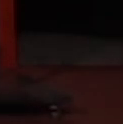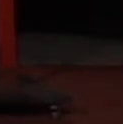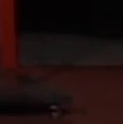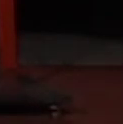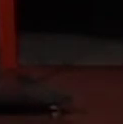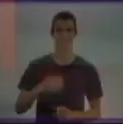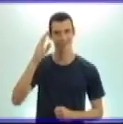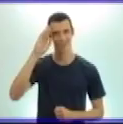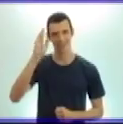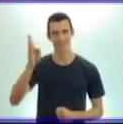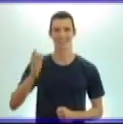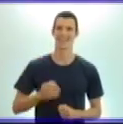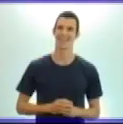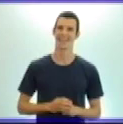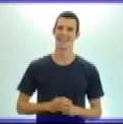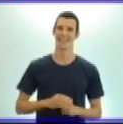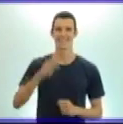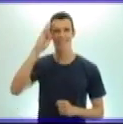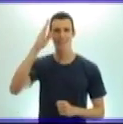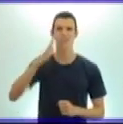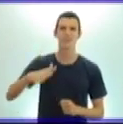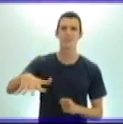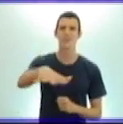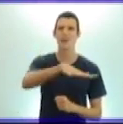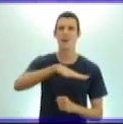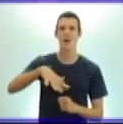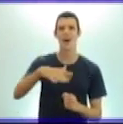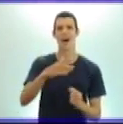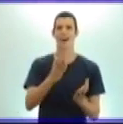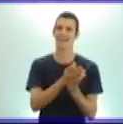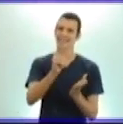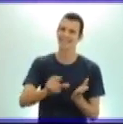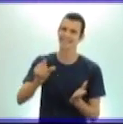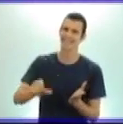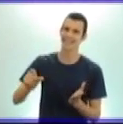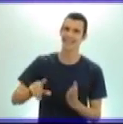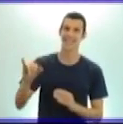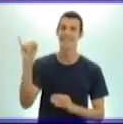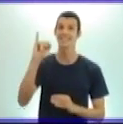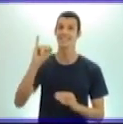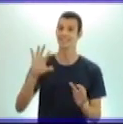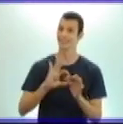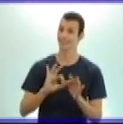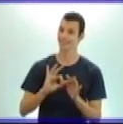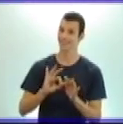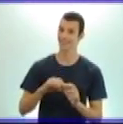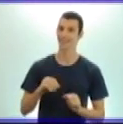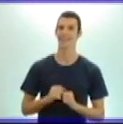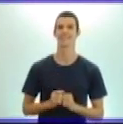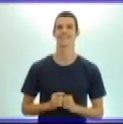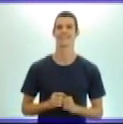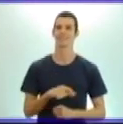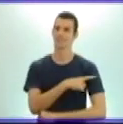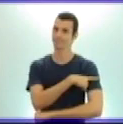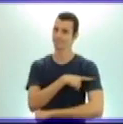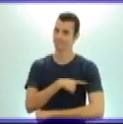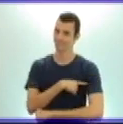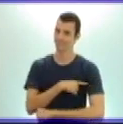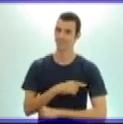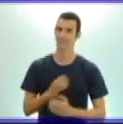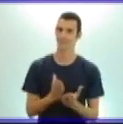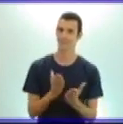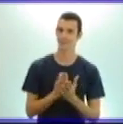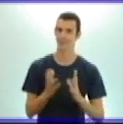Buenas, un cordial saludo a todos los alumnos de sexto grado de la educación primaria,